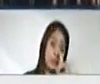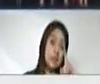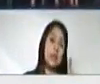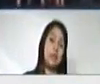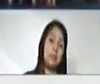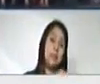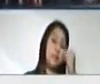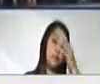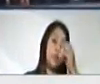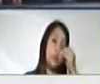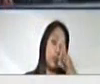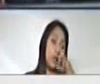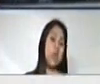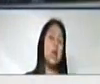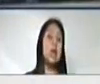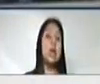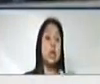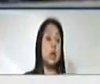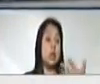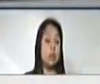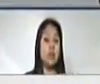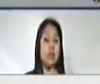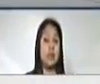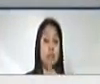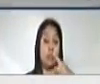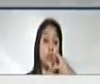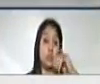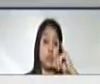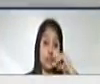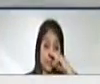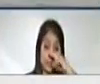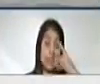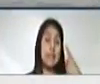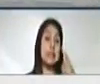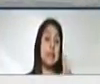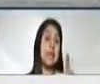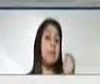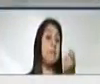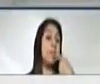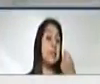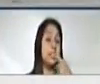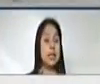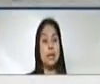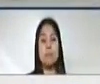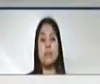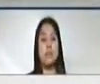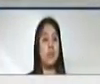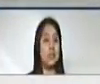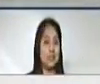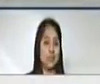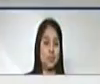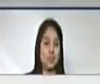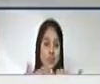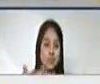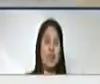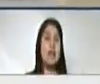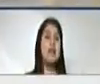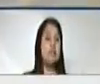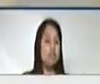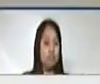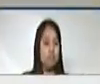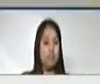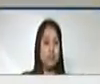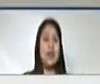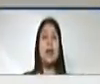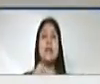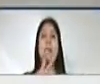priorizado a las personas que trabajan en la línea de atención, posteriormente se habilitó un espacio para poder registrar a los adultos mayores, que será